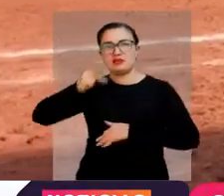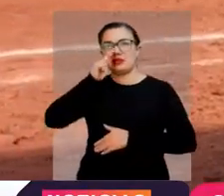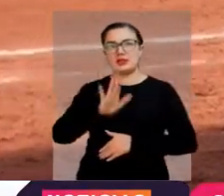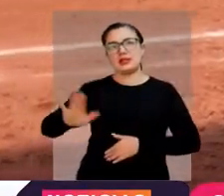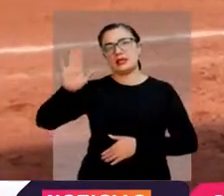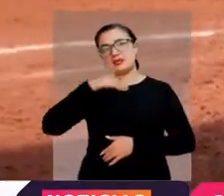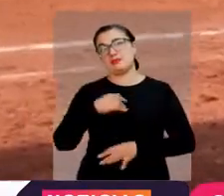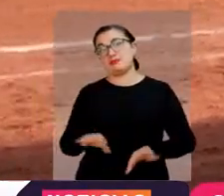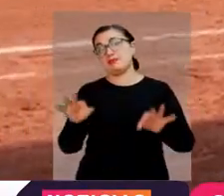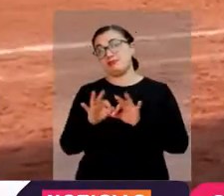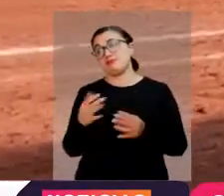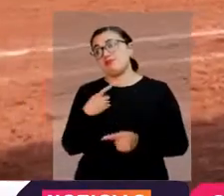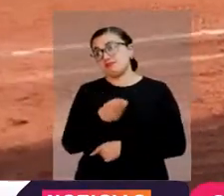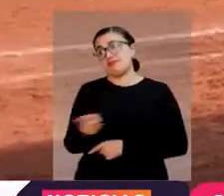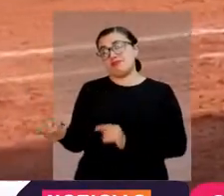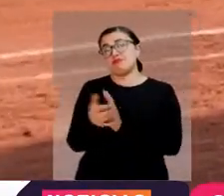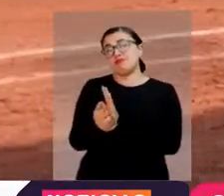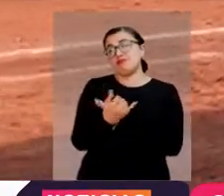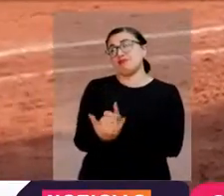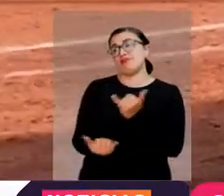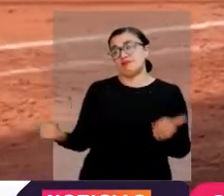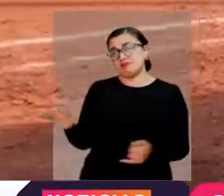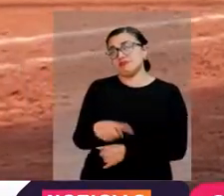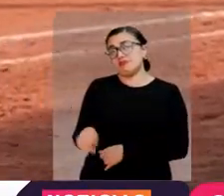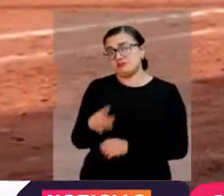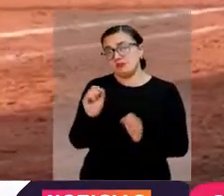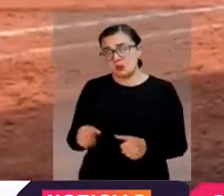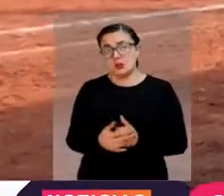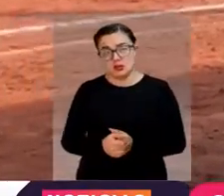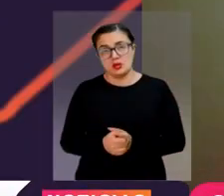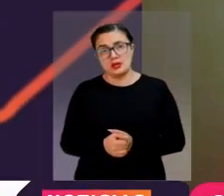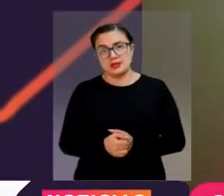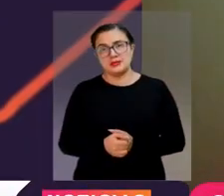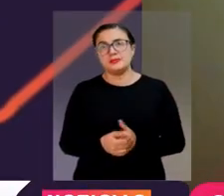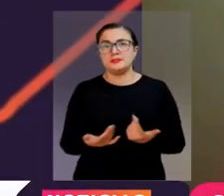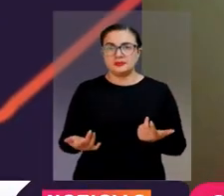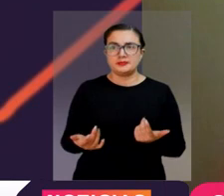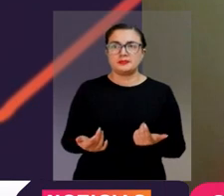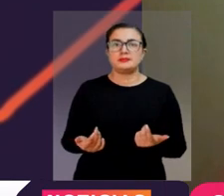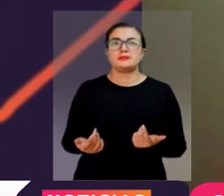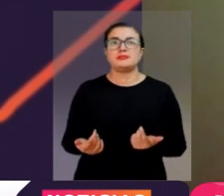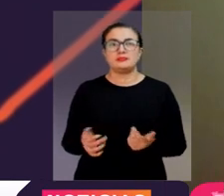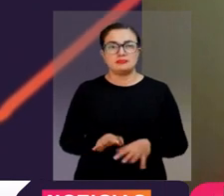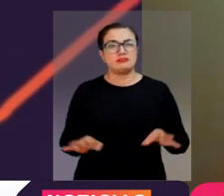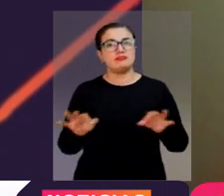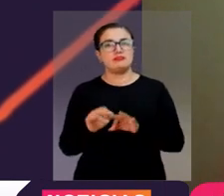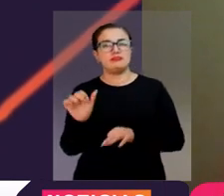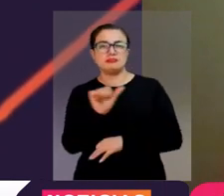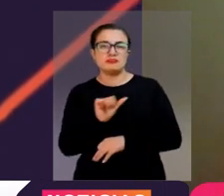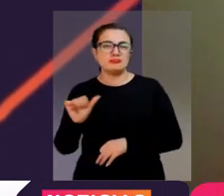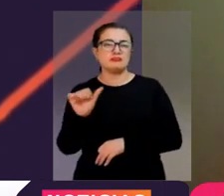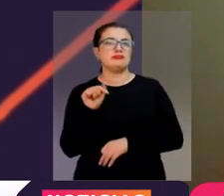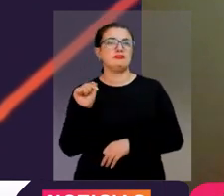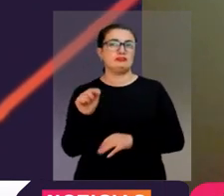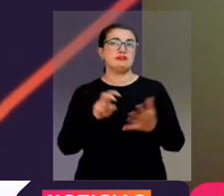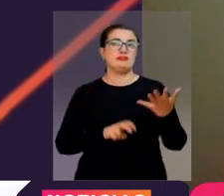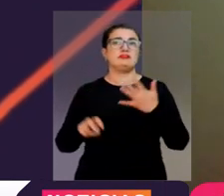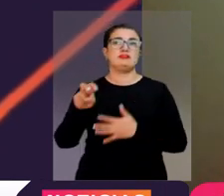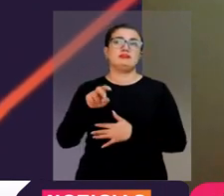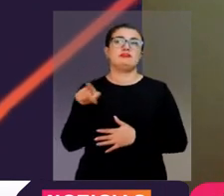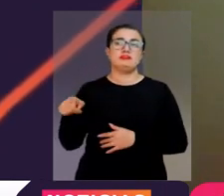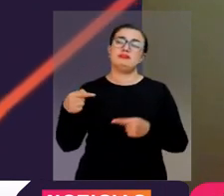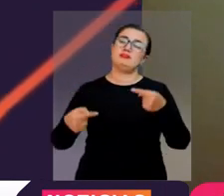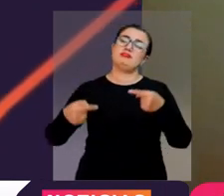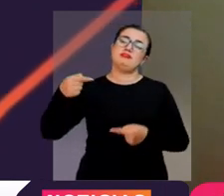tenemos el talento humano, al igual que en el masculino, pero el femenino, el nivel de